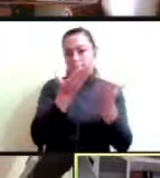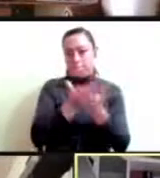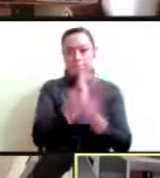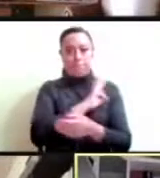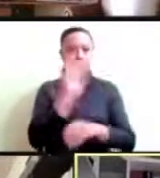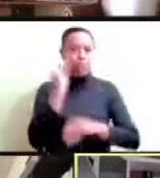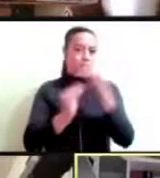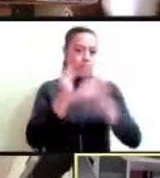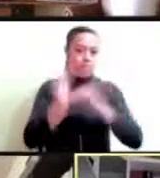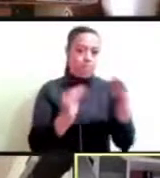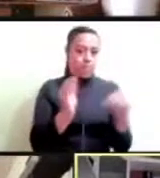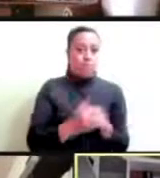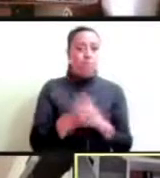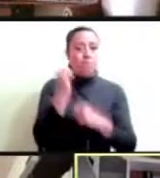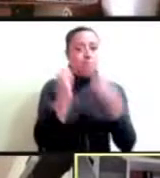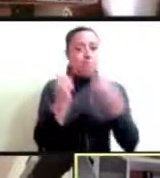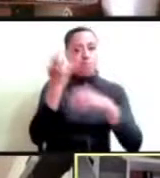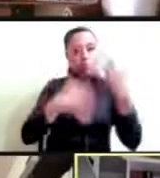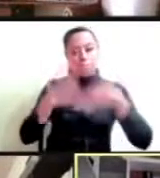contra?